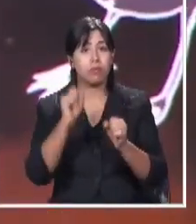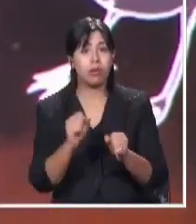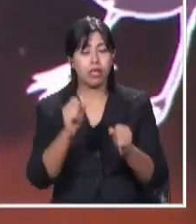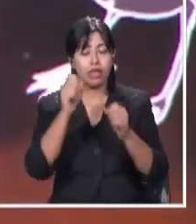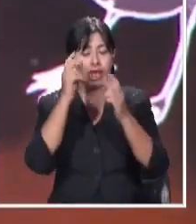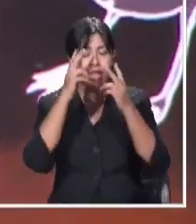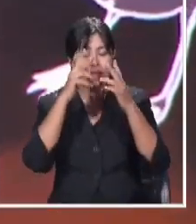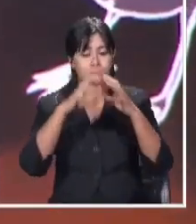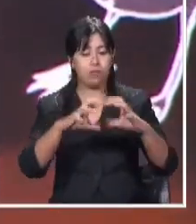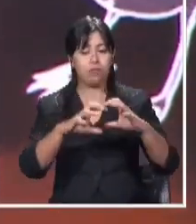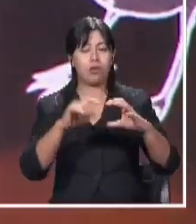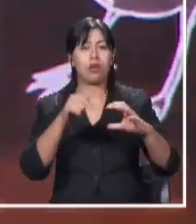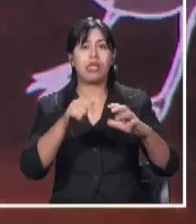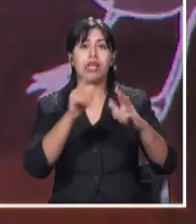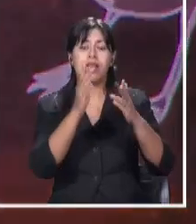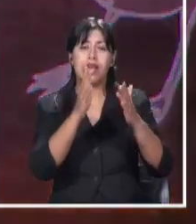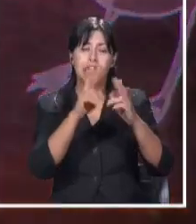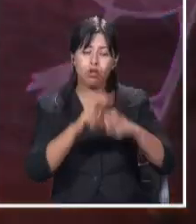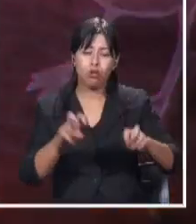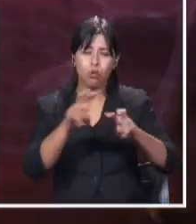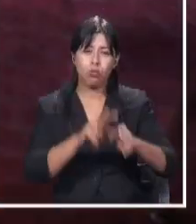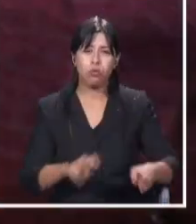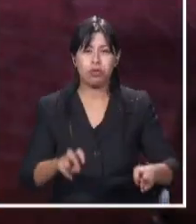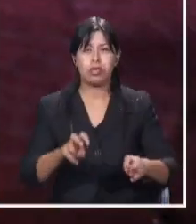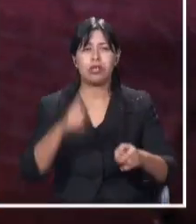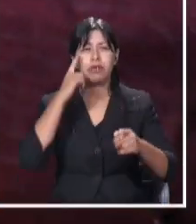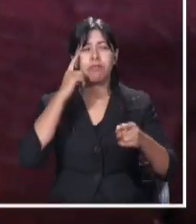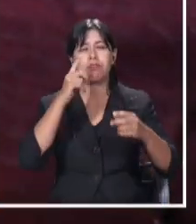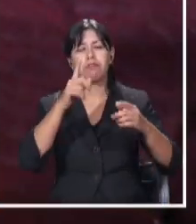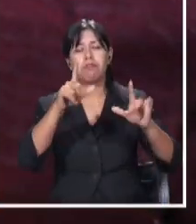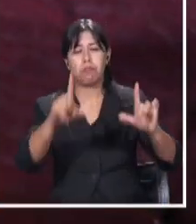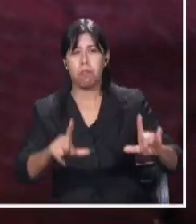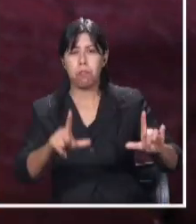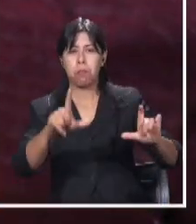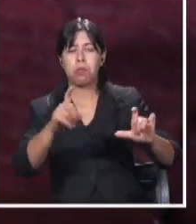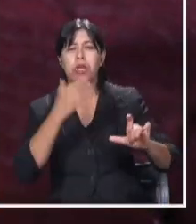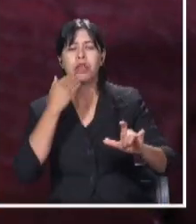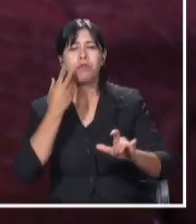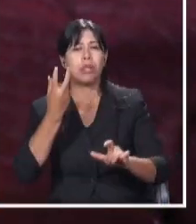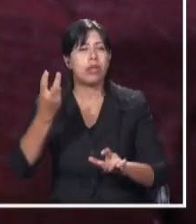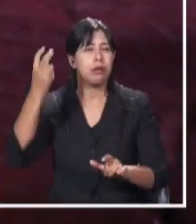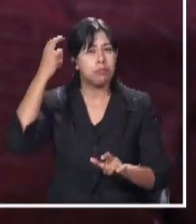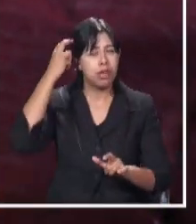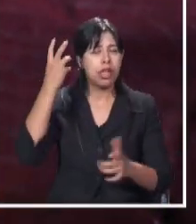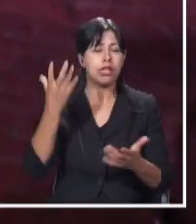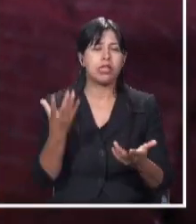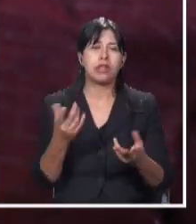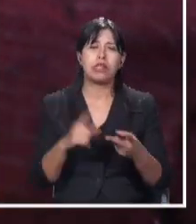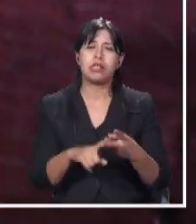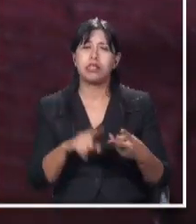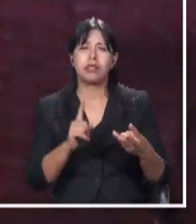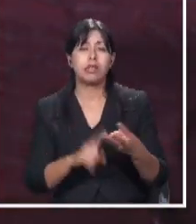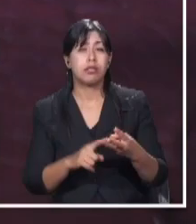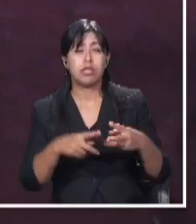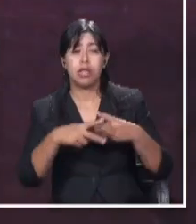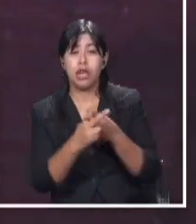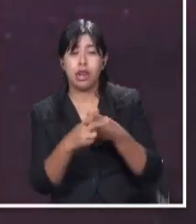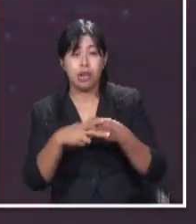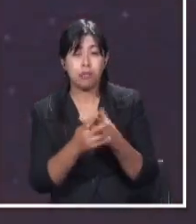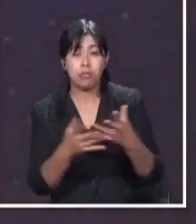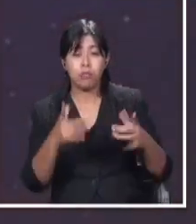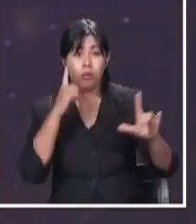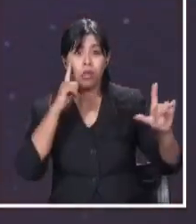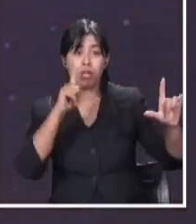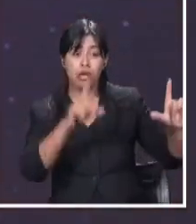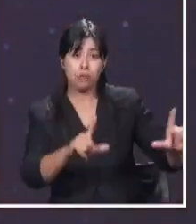cerebro humano. O sea, estudiar el cerebro humano, hay electroencefalografía, hay implantes corticales, hay una serie de herramientas, tan solo en imagen